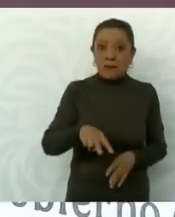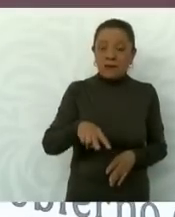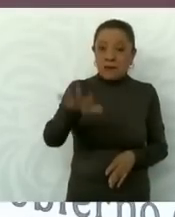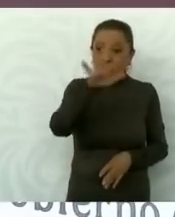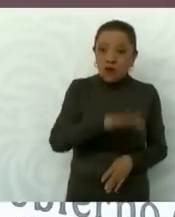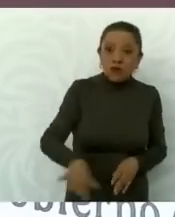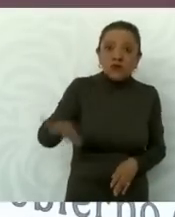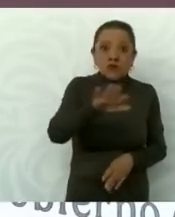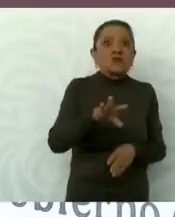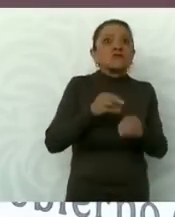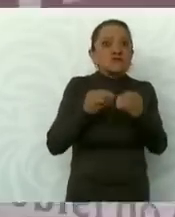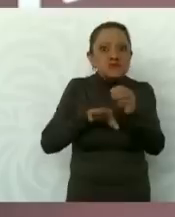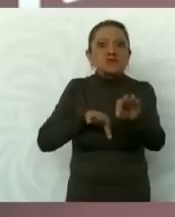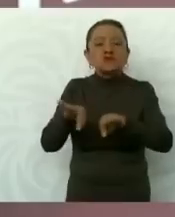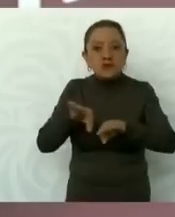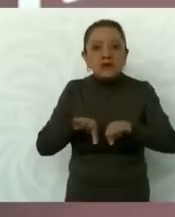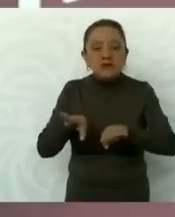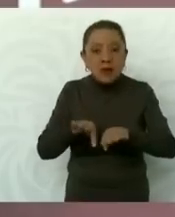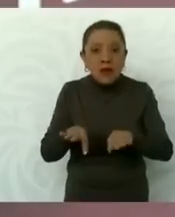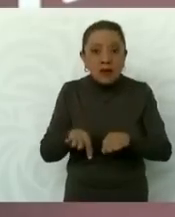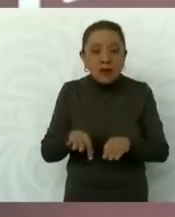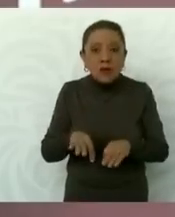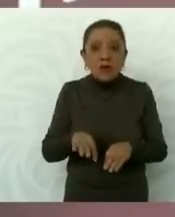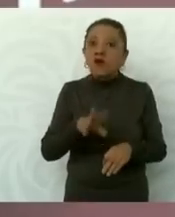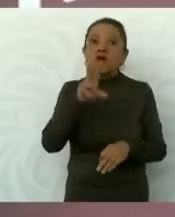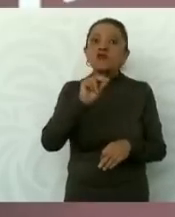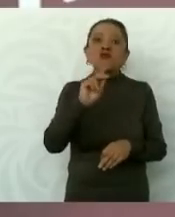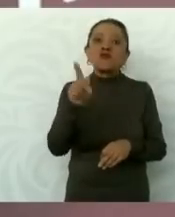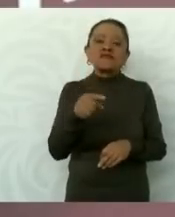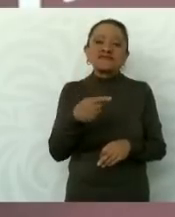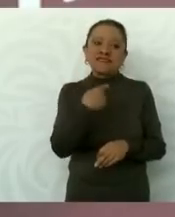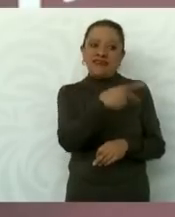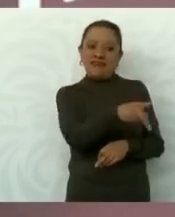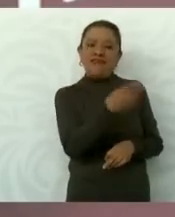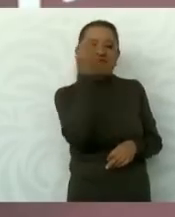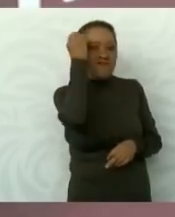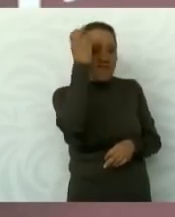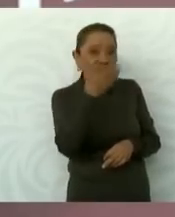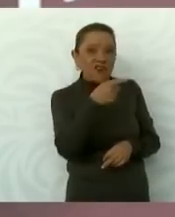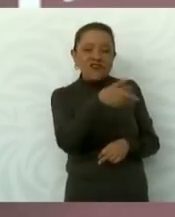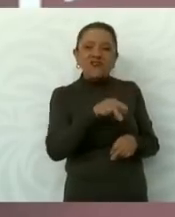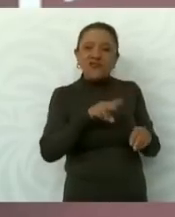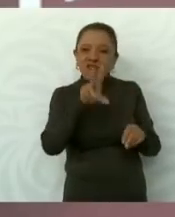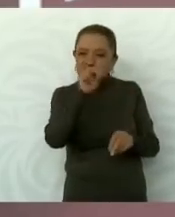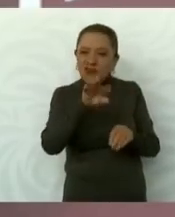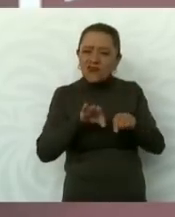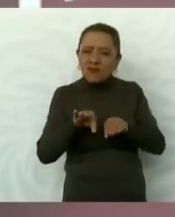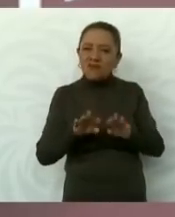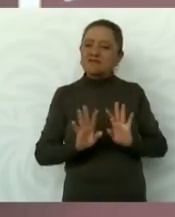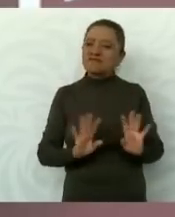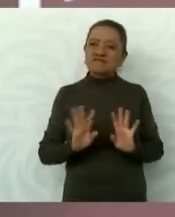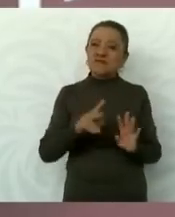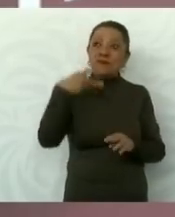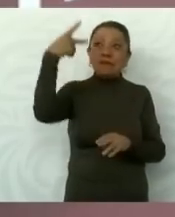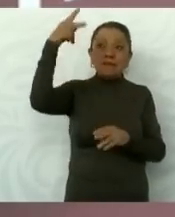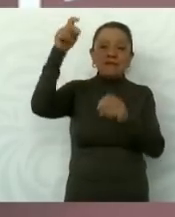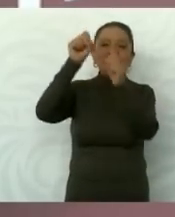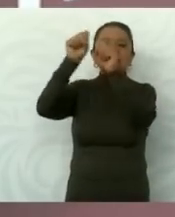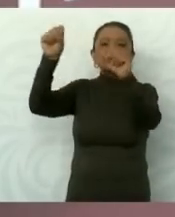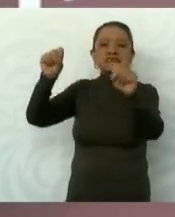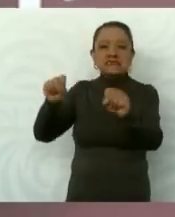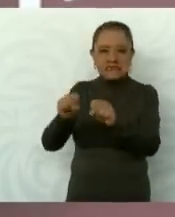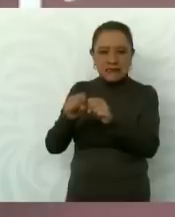porque no se trabajara, sino porque había un sistema que no permitía que saliera adelante el pueblo de